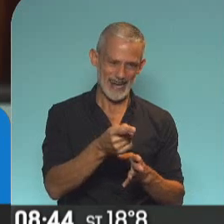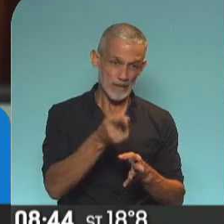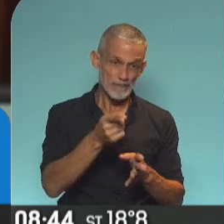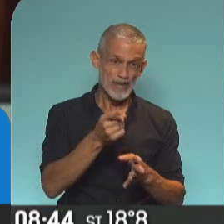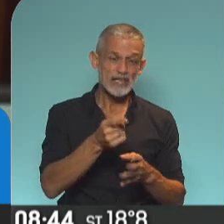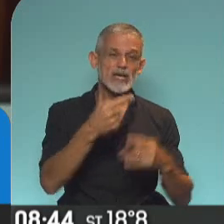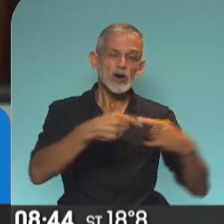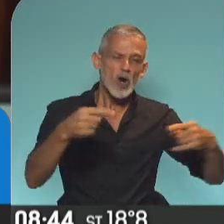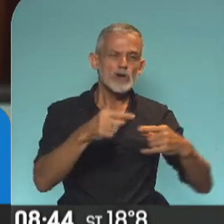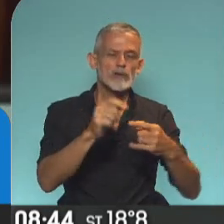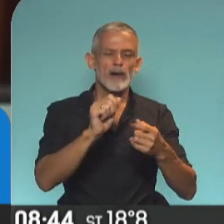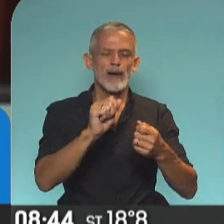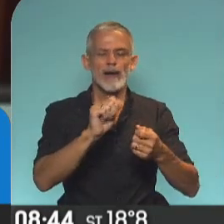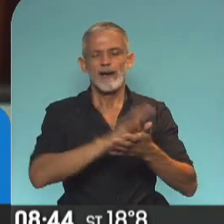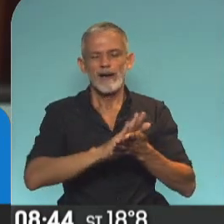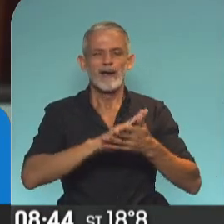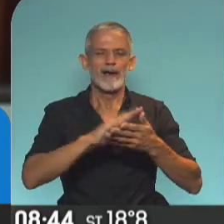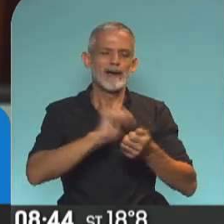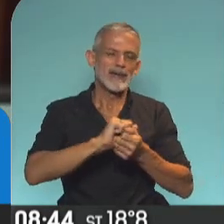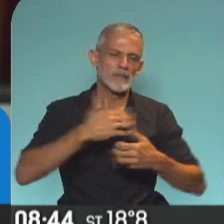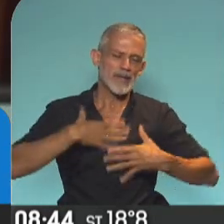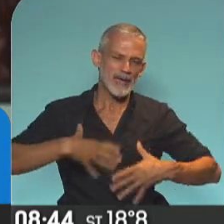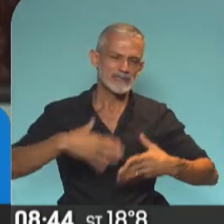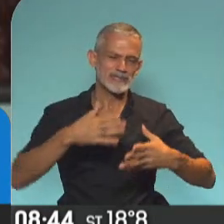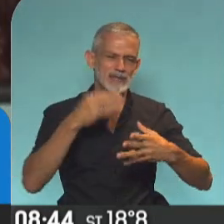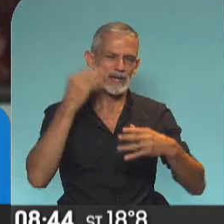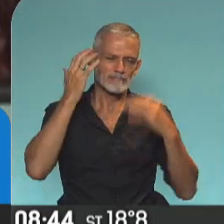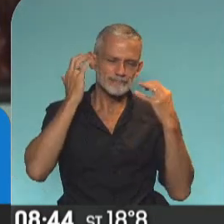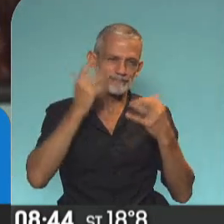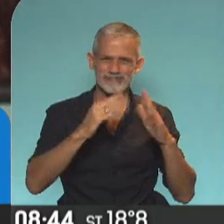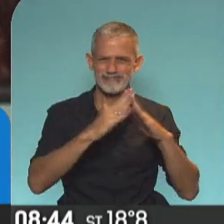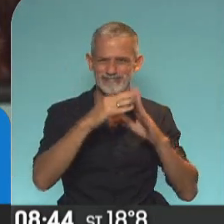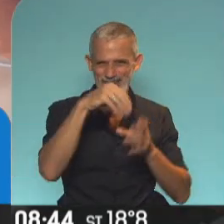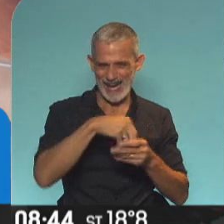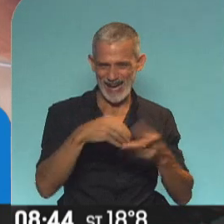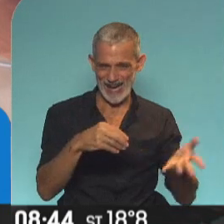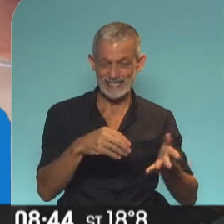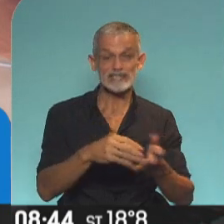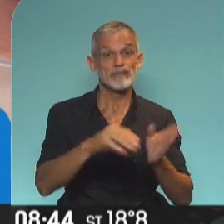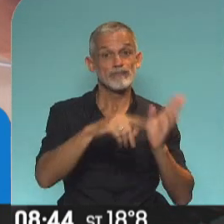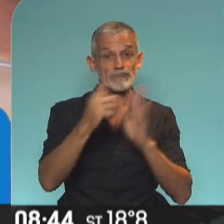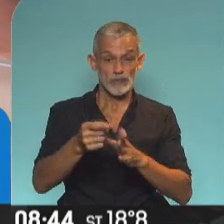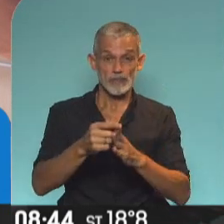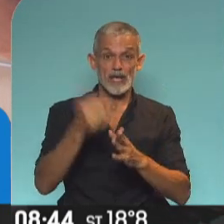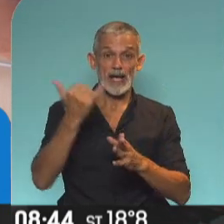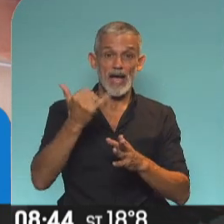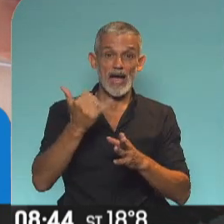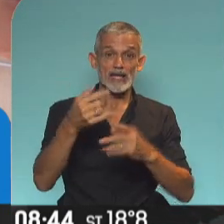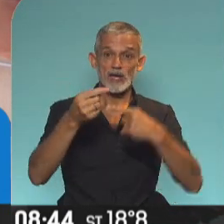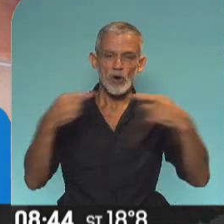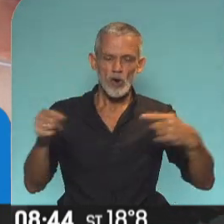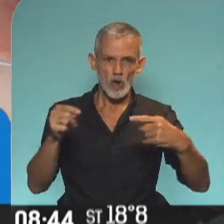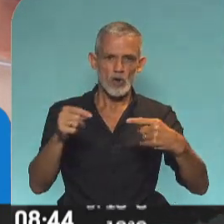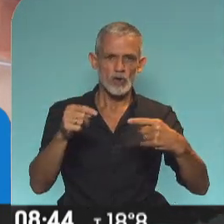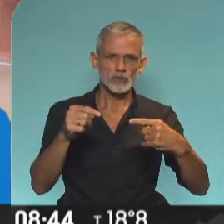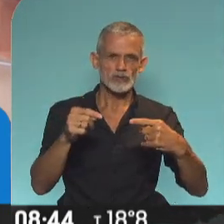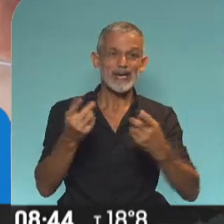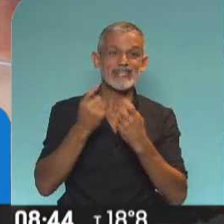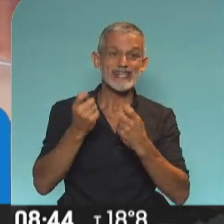va a estar este número del 29% o 31% que habló ayer Martín Guzmán de inflación 2021.